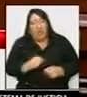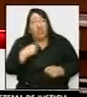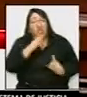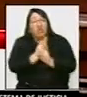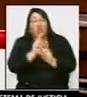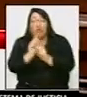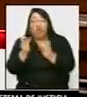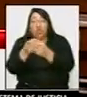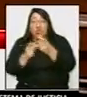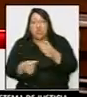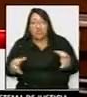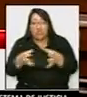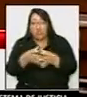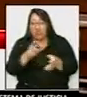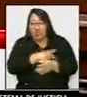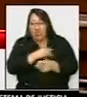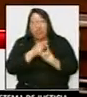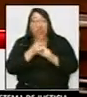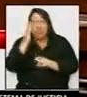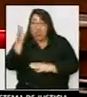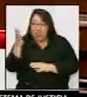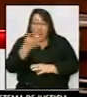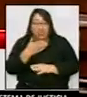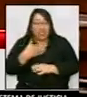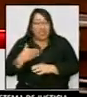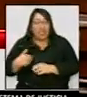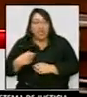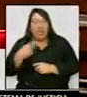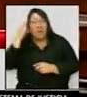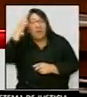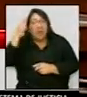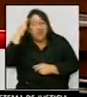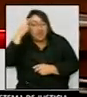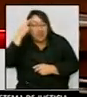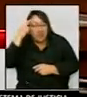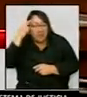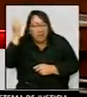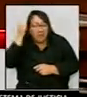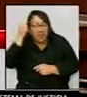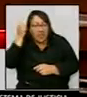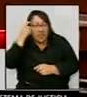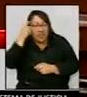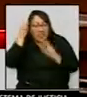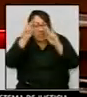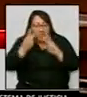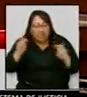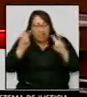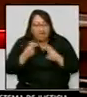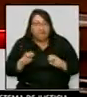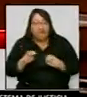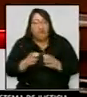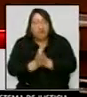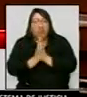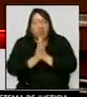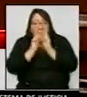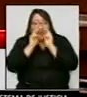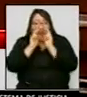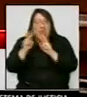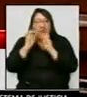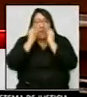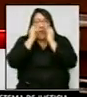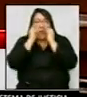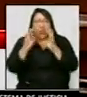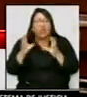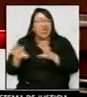uno de los congresistas de Fuerza Popular por intermedio suyo. Reflexionen, analicen, vean el papelón que